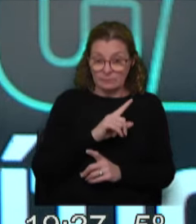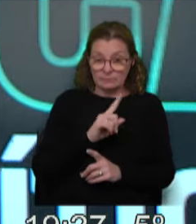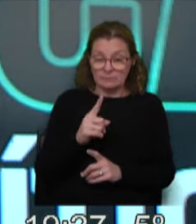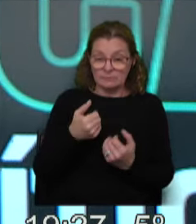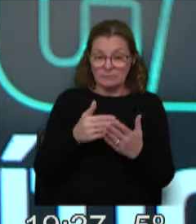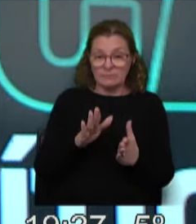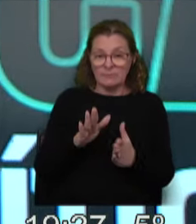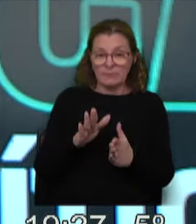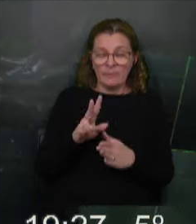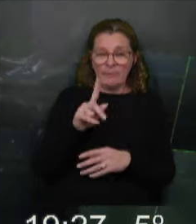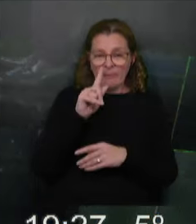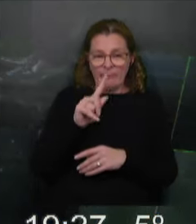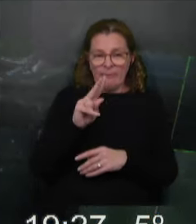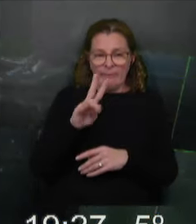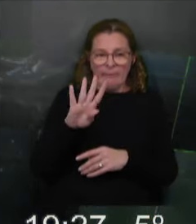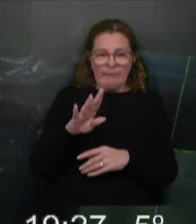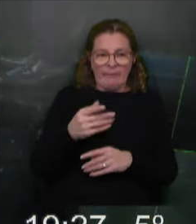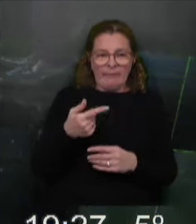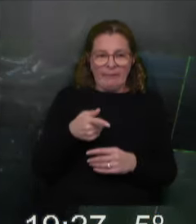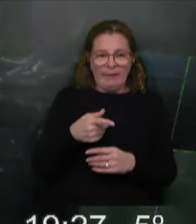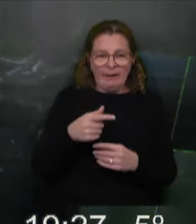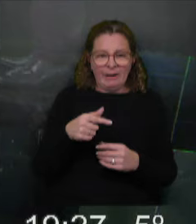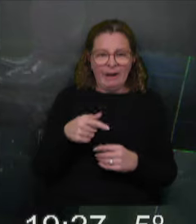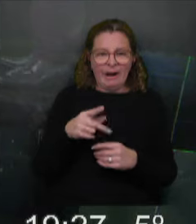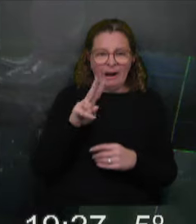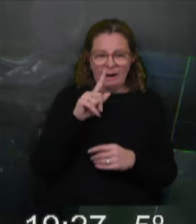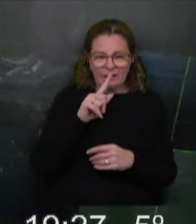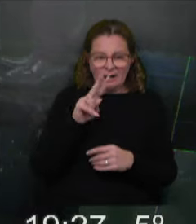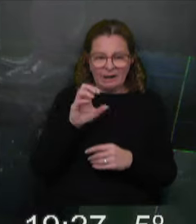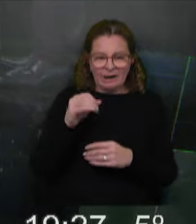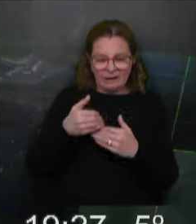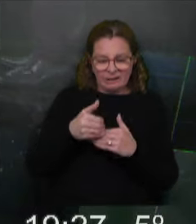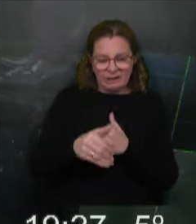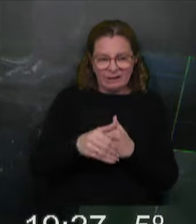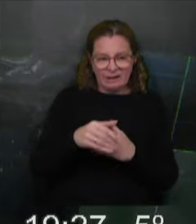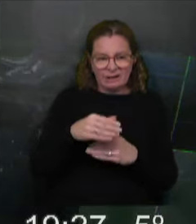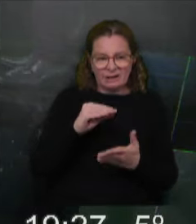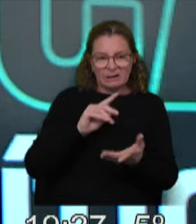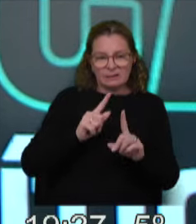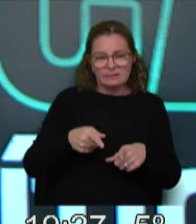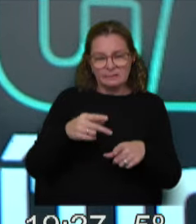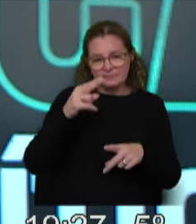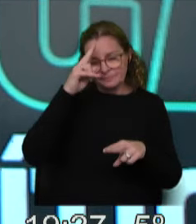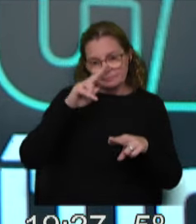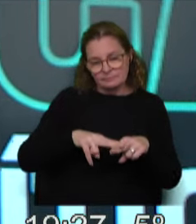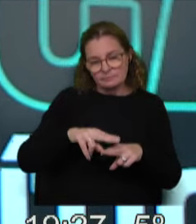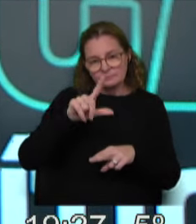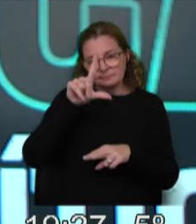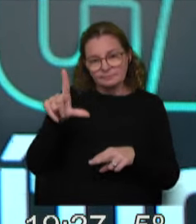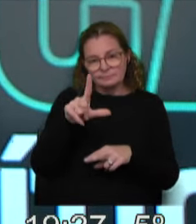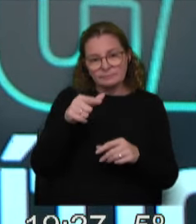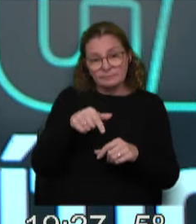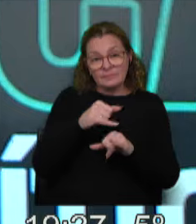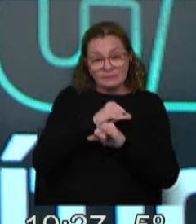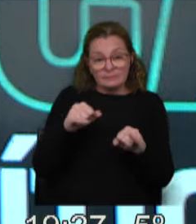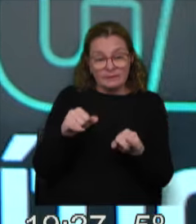comenzó en 2024 sino que ha sido Del 2020 en adelante y sobre todo el fallecimiento de Jorge la rañaga termina de